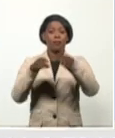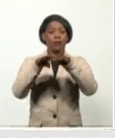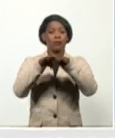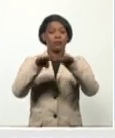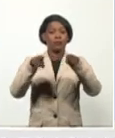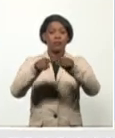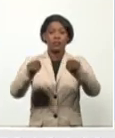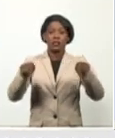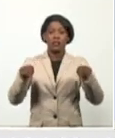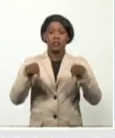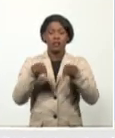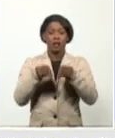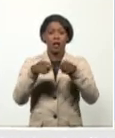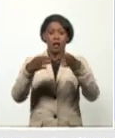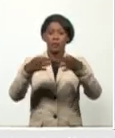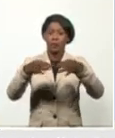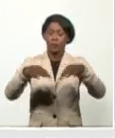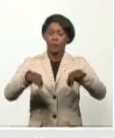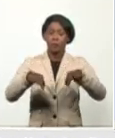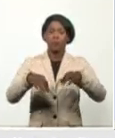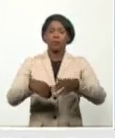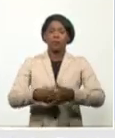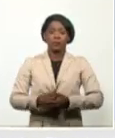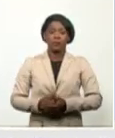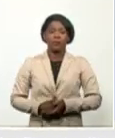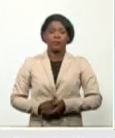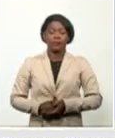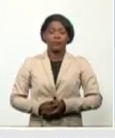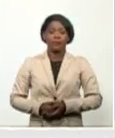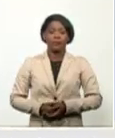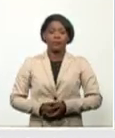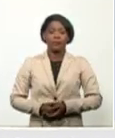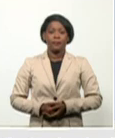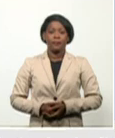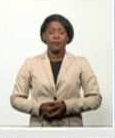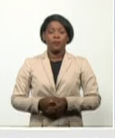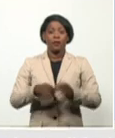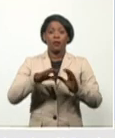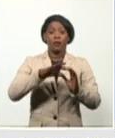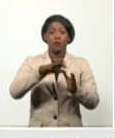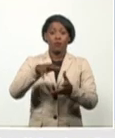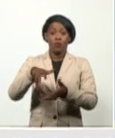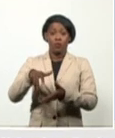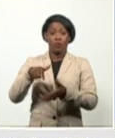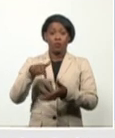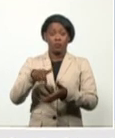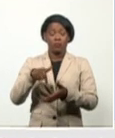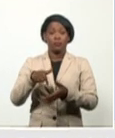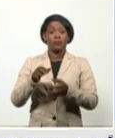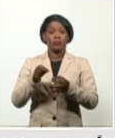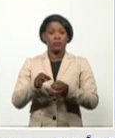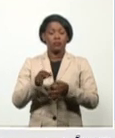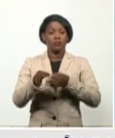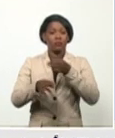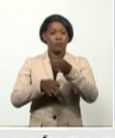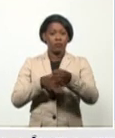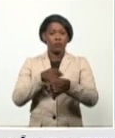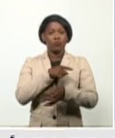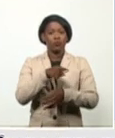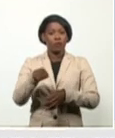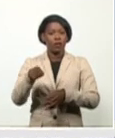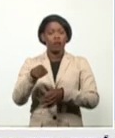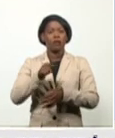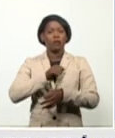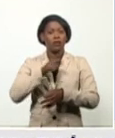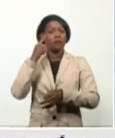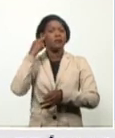sea, dejó de estar grave. El mundo, como también ustedes lo siguen por